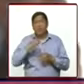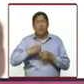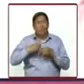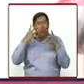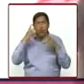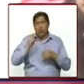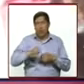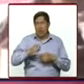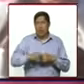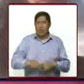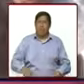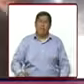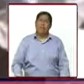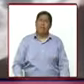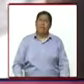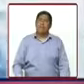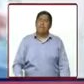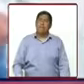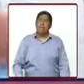necesitados.